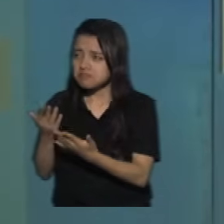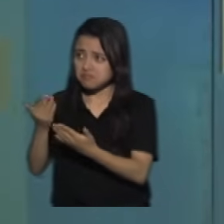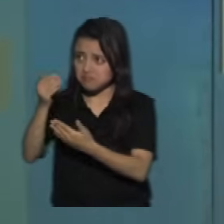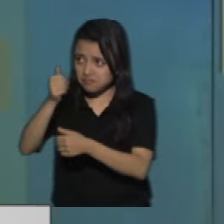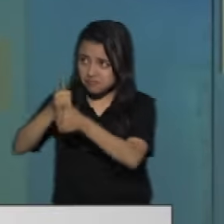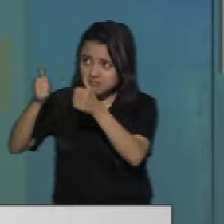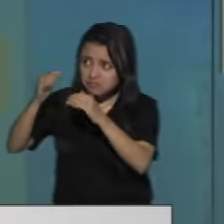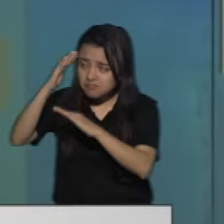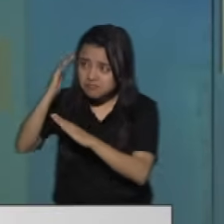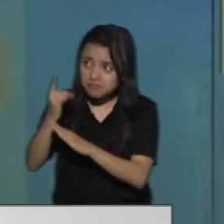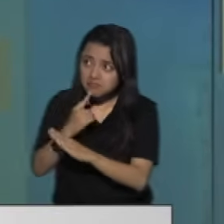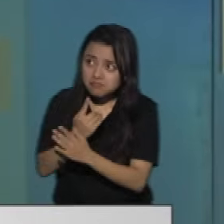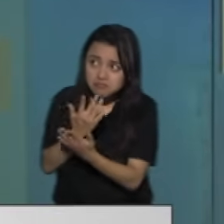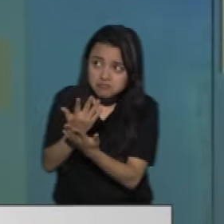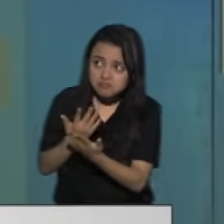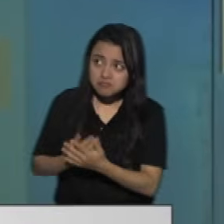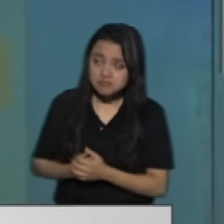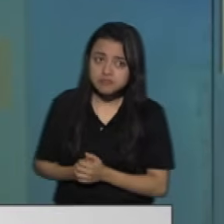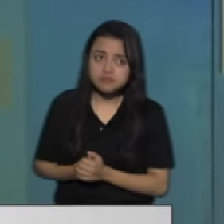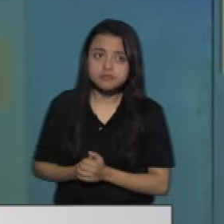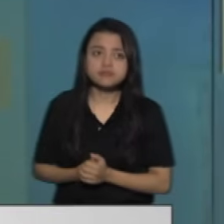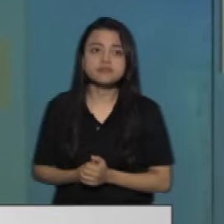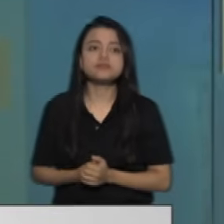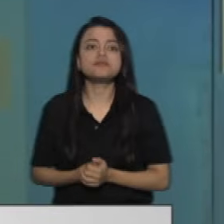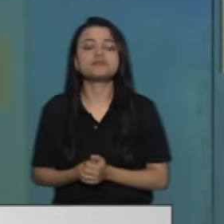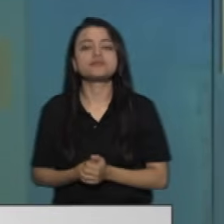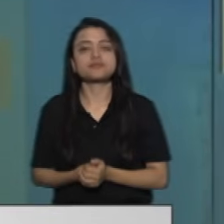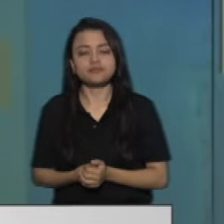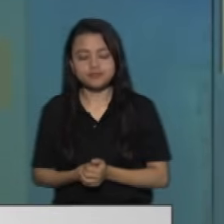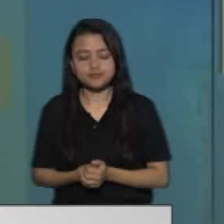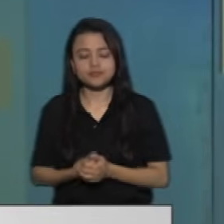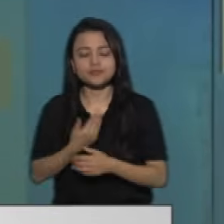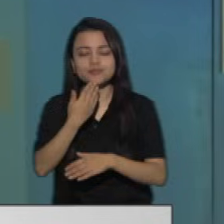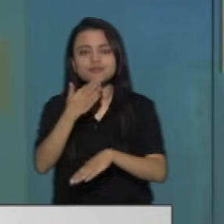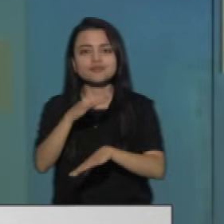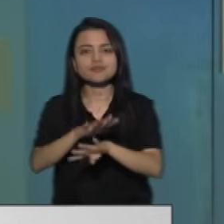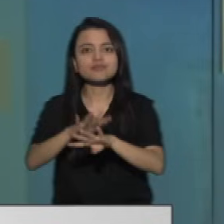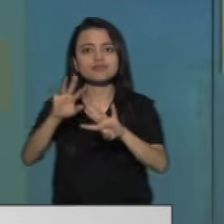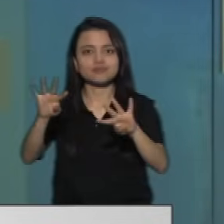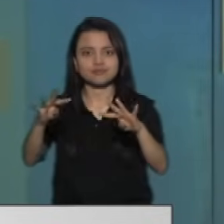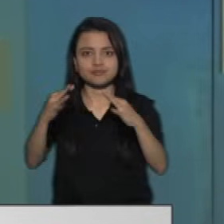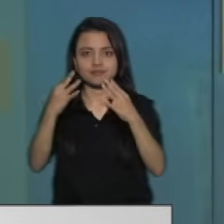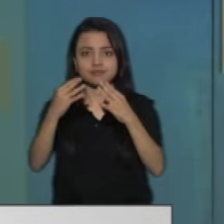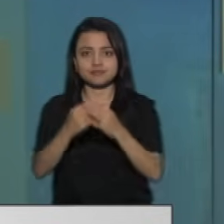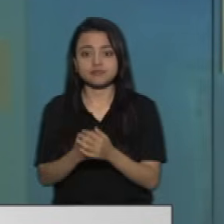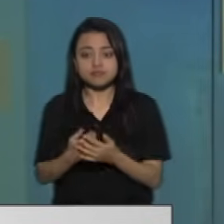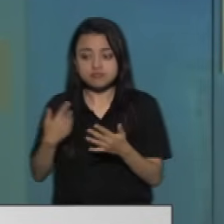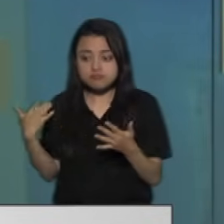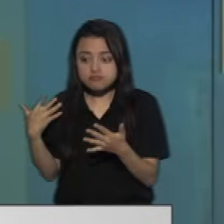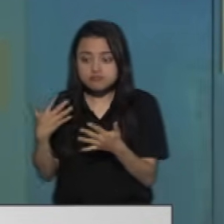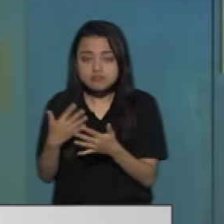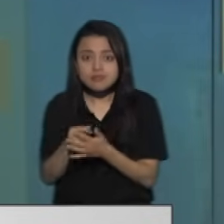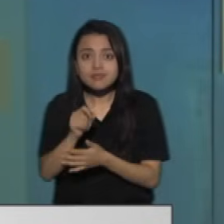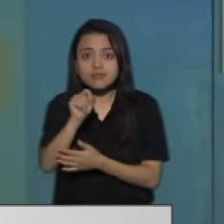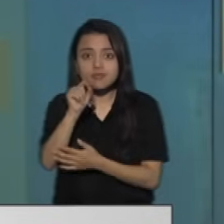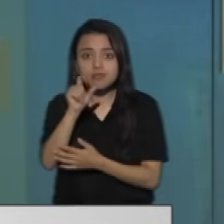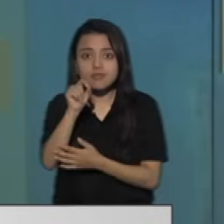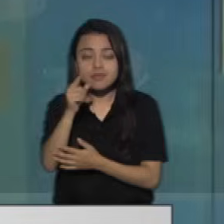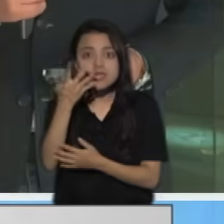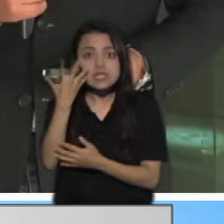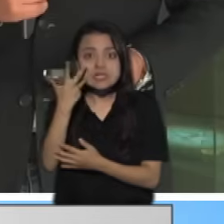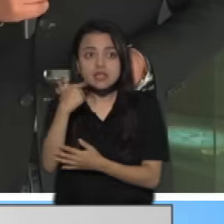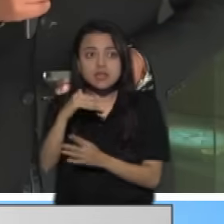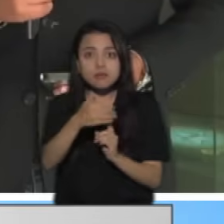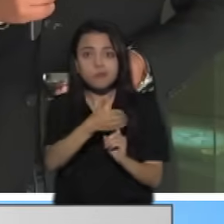Buenas tardes, Luisa y televidentes. Pues mire, hoy se completan 11 días desde el secuestro de Manuel Díaz, padre del jugador de la